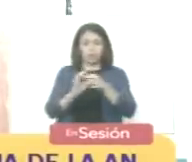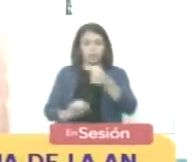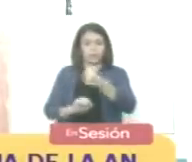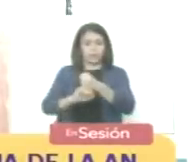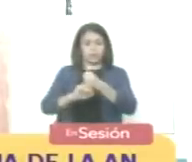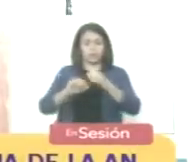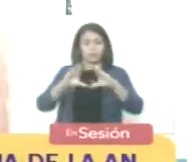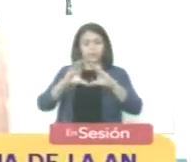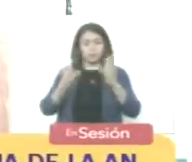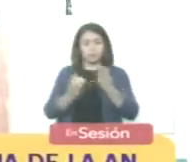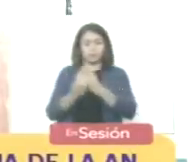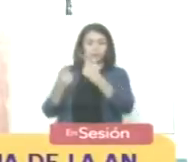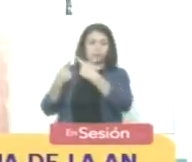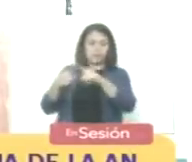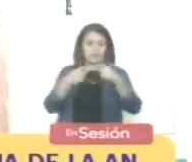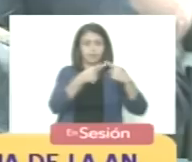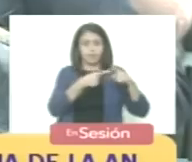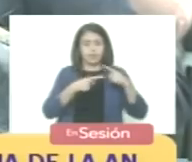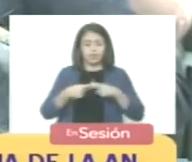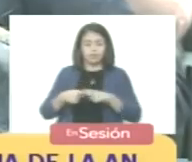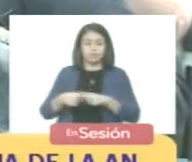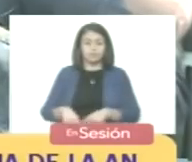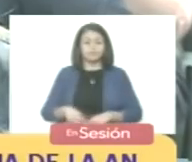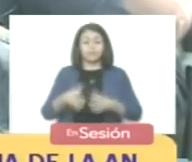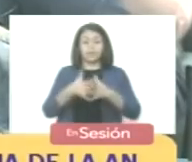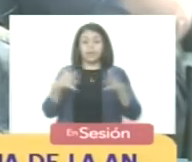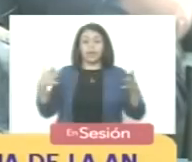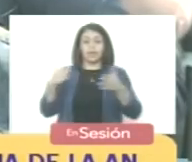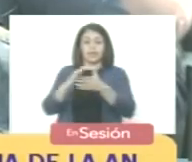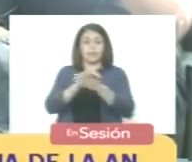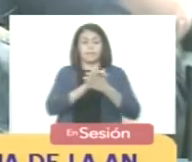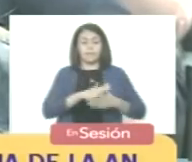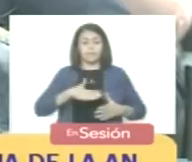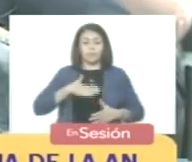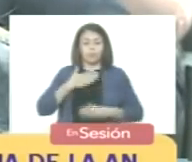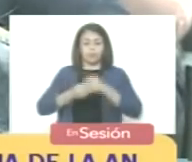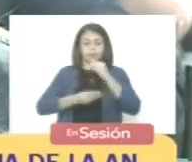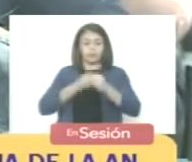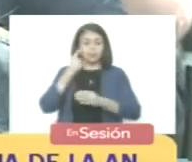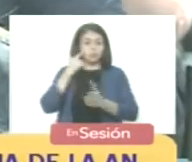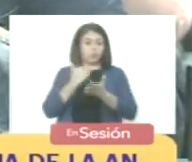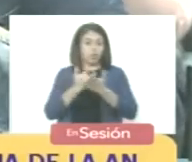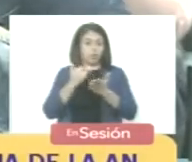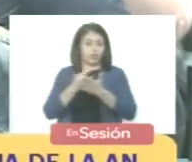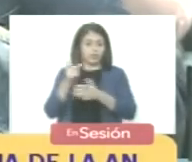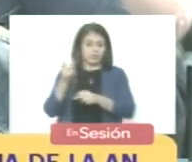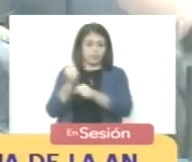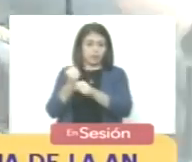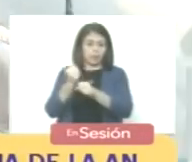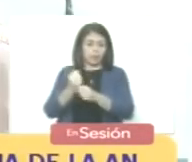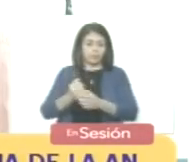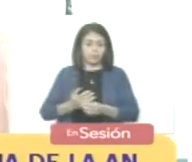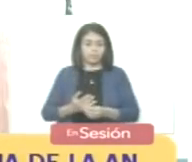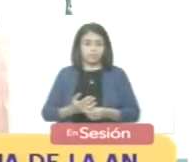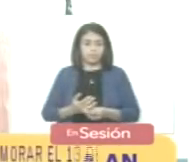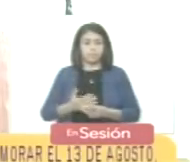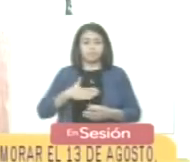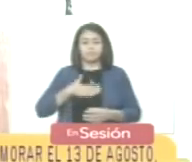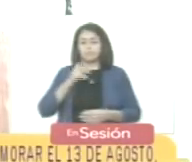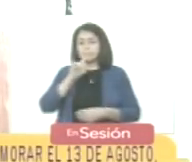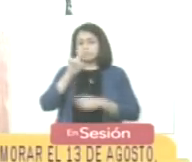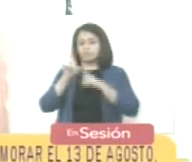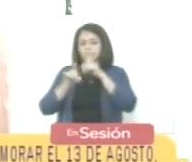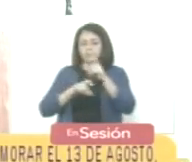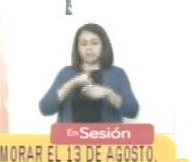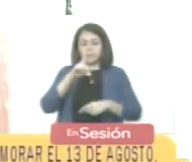un mundo distinto. Grandes amistades pudieran dar fe de ese trabajo. Podríamos preguntarle a